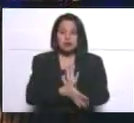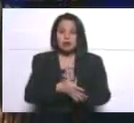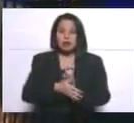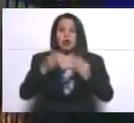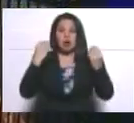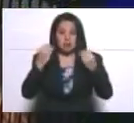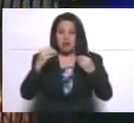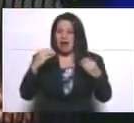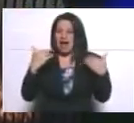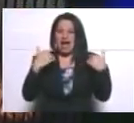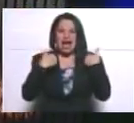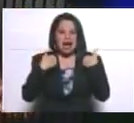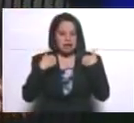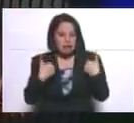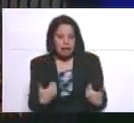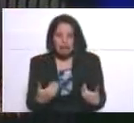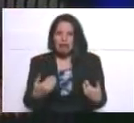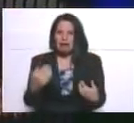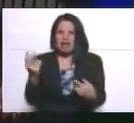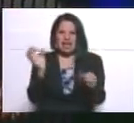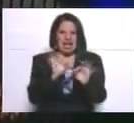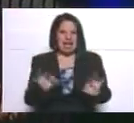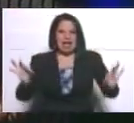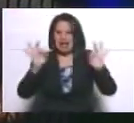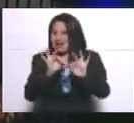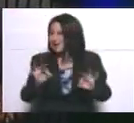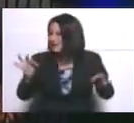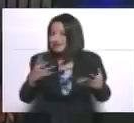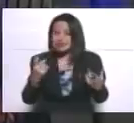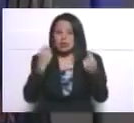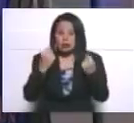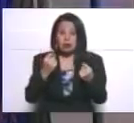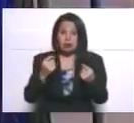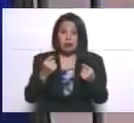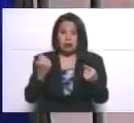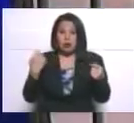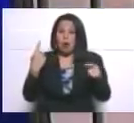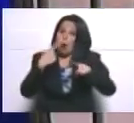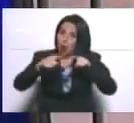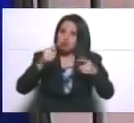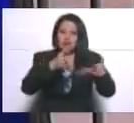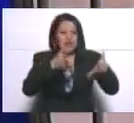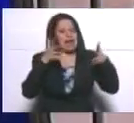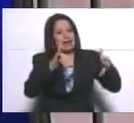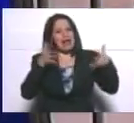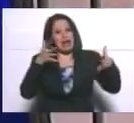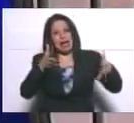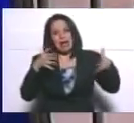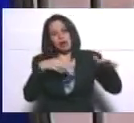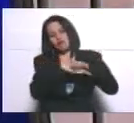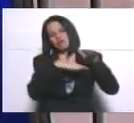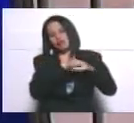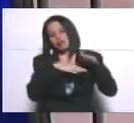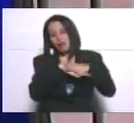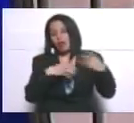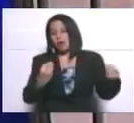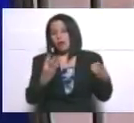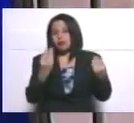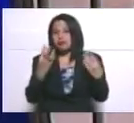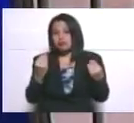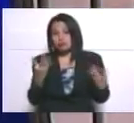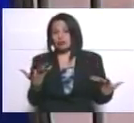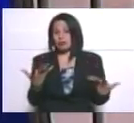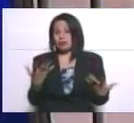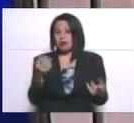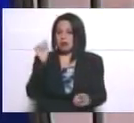jamás. Y hemos ido también acumulando victorias muy importantes, como las más recientes. Así. ¿Verdad? Pero estaba recordando, Delcy, y